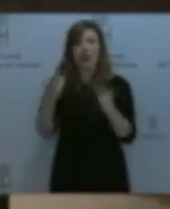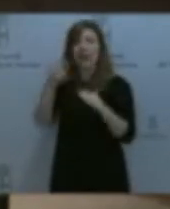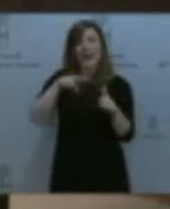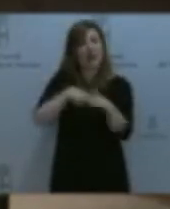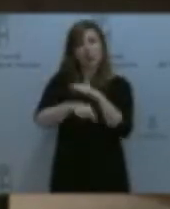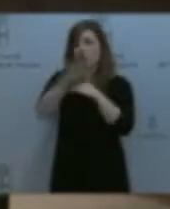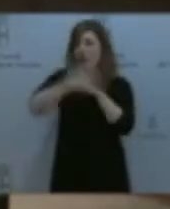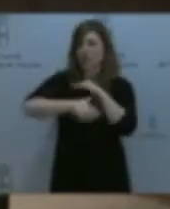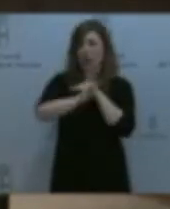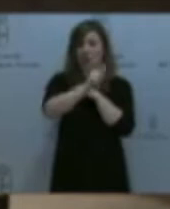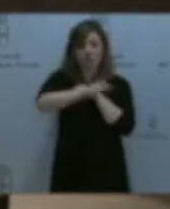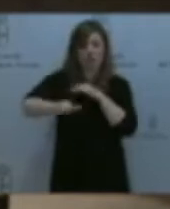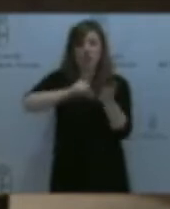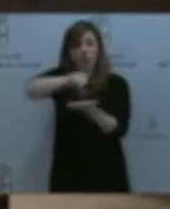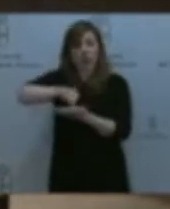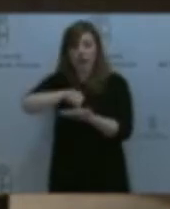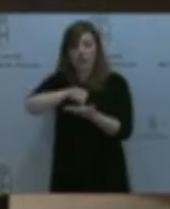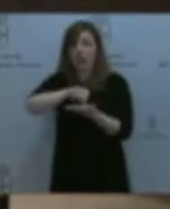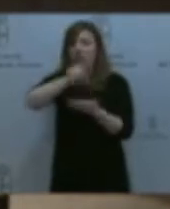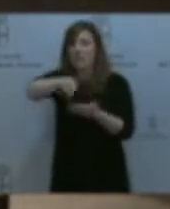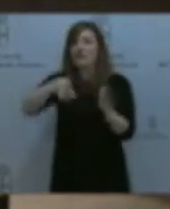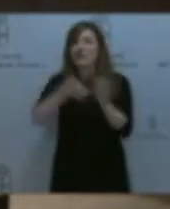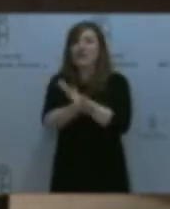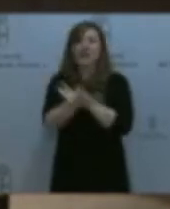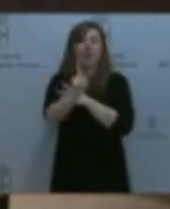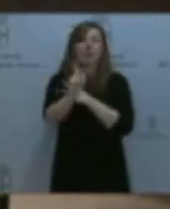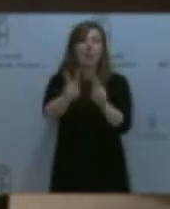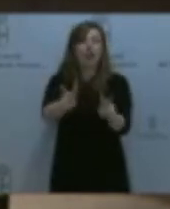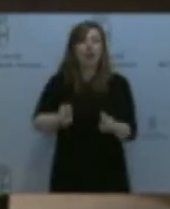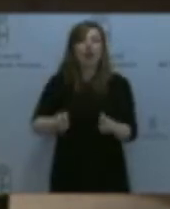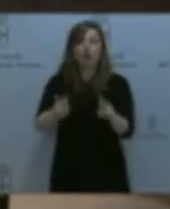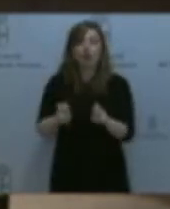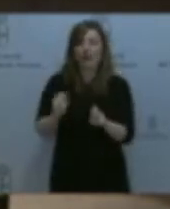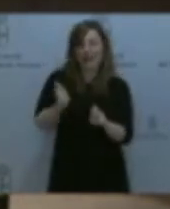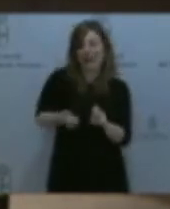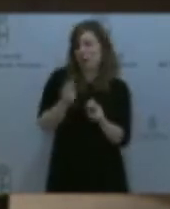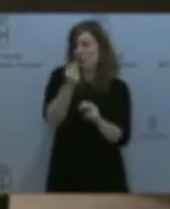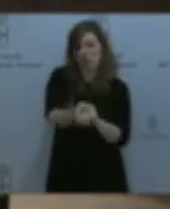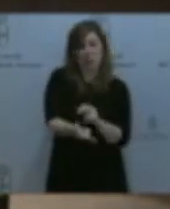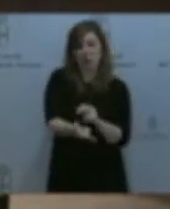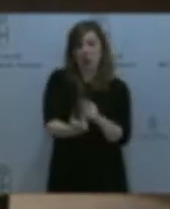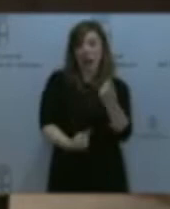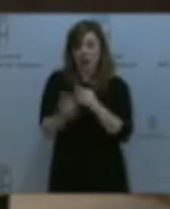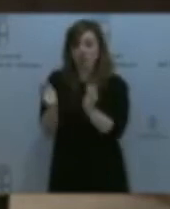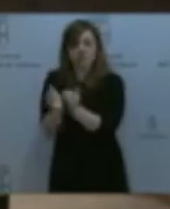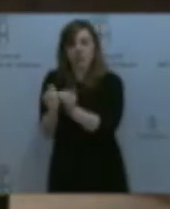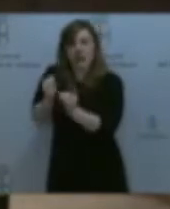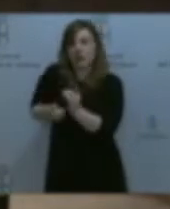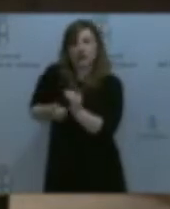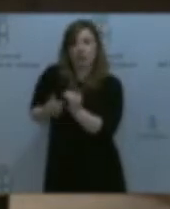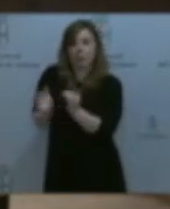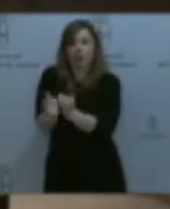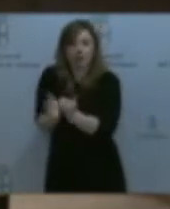tenemos una ciudadanía que poco más o menos es una mera consumidora de riqueza que crean unos poquitos. La realidad es justo al revés. Hay